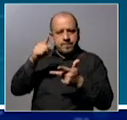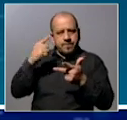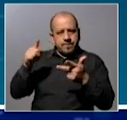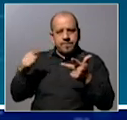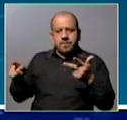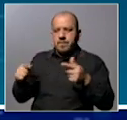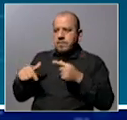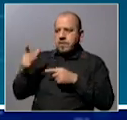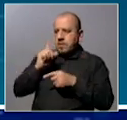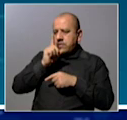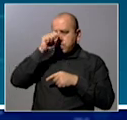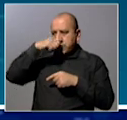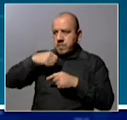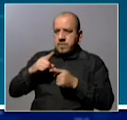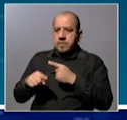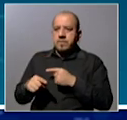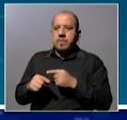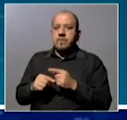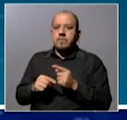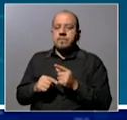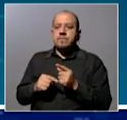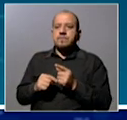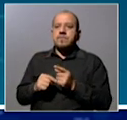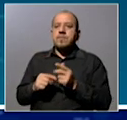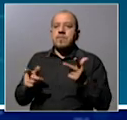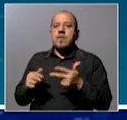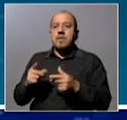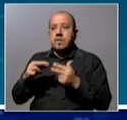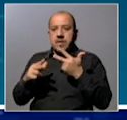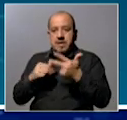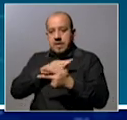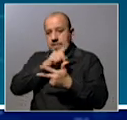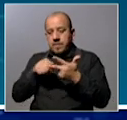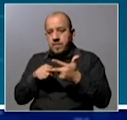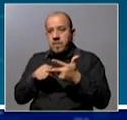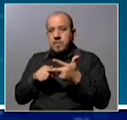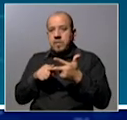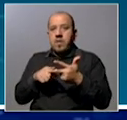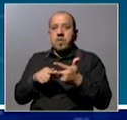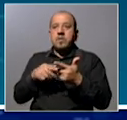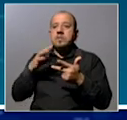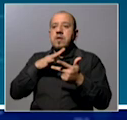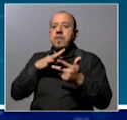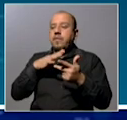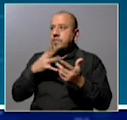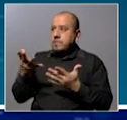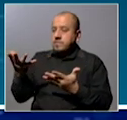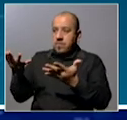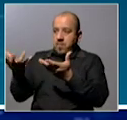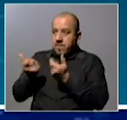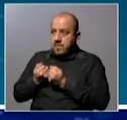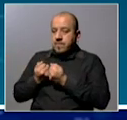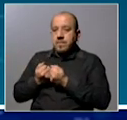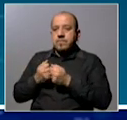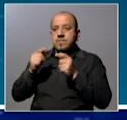de la población montevideana y que además las tres candidaturas tienen un amplio abanico de apoyos dentro